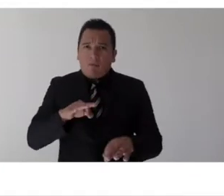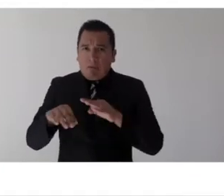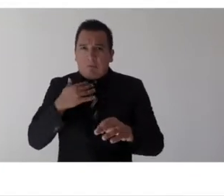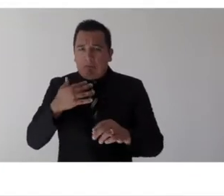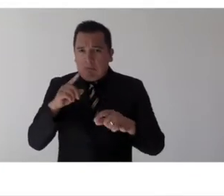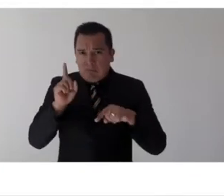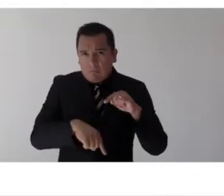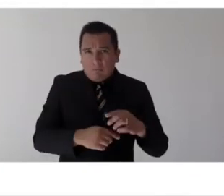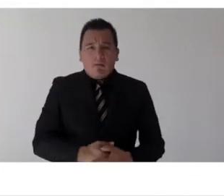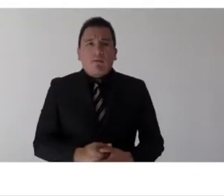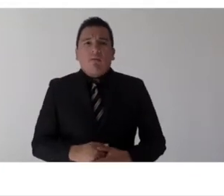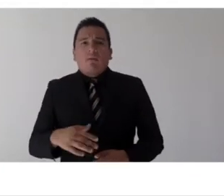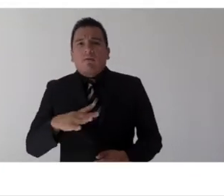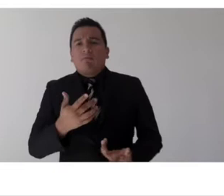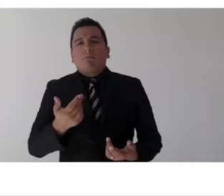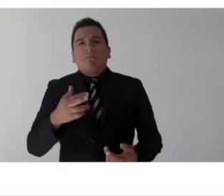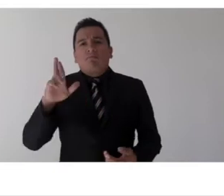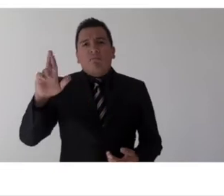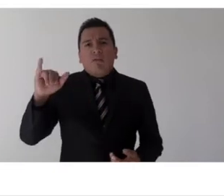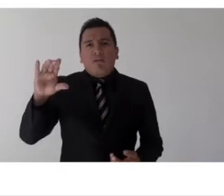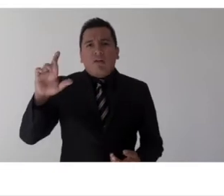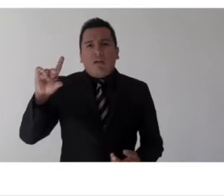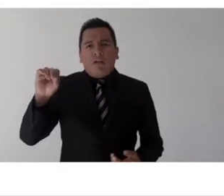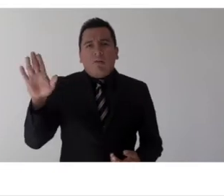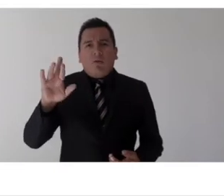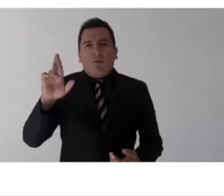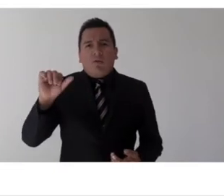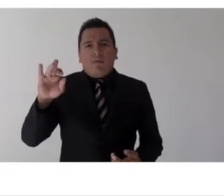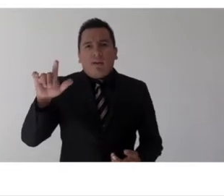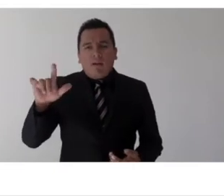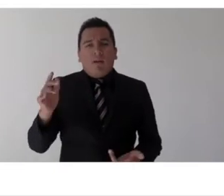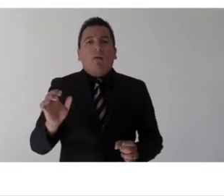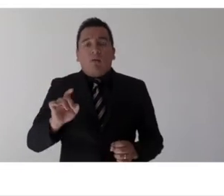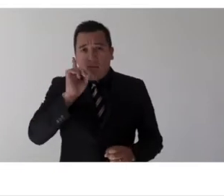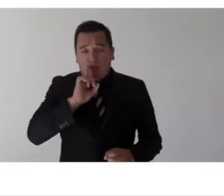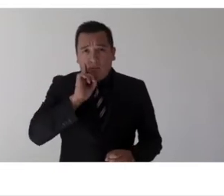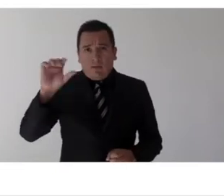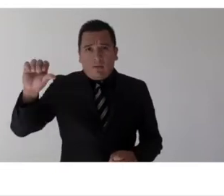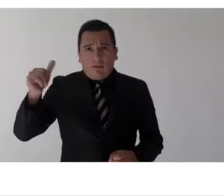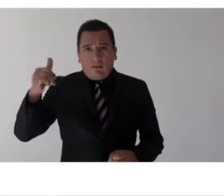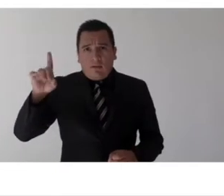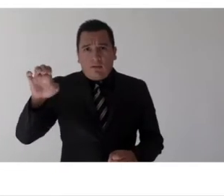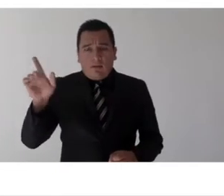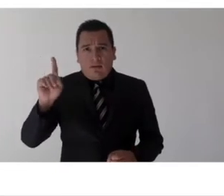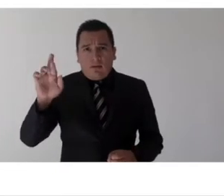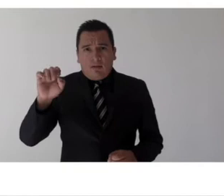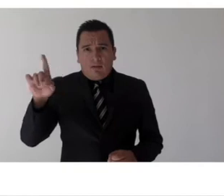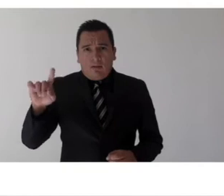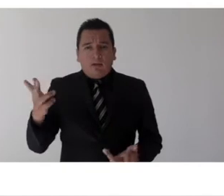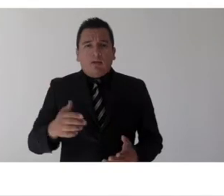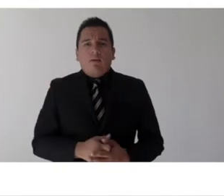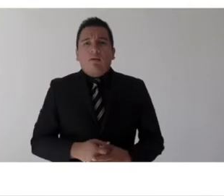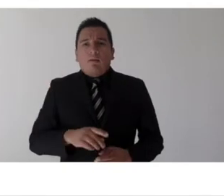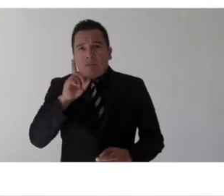Juan Villoro, está Ricardo Rafael, Aide Pérez, que dirige Fundar, Lisa Sánchez, que dirige México Unido